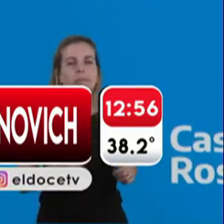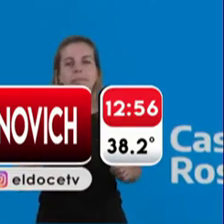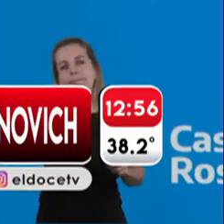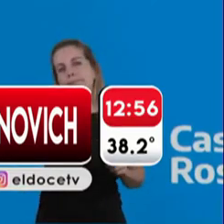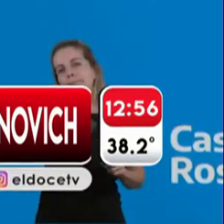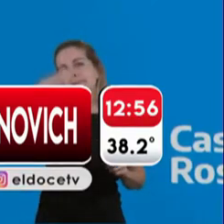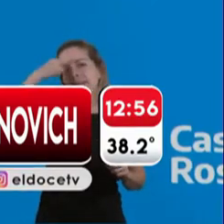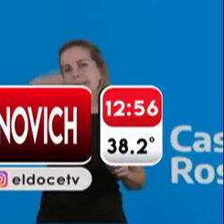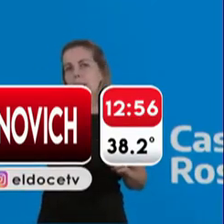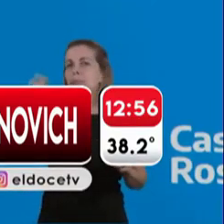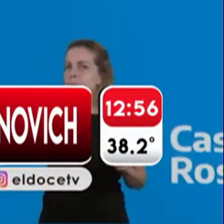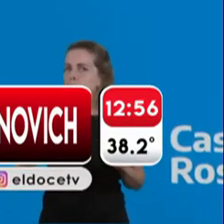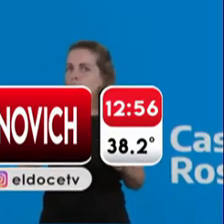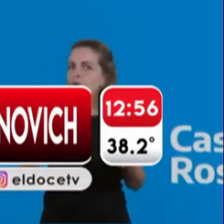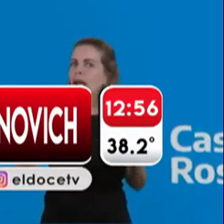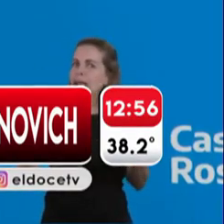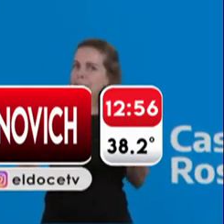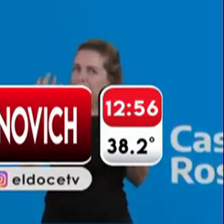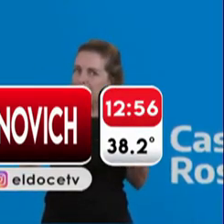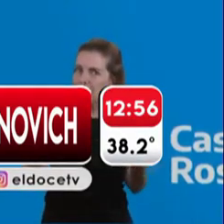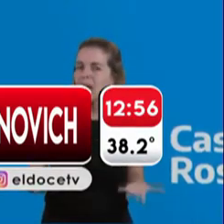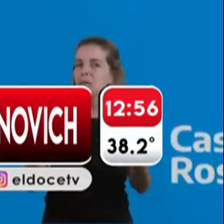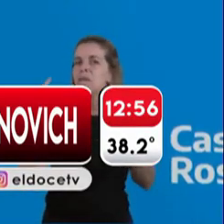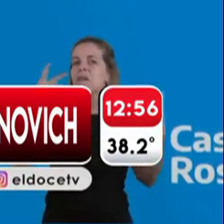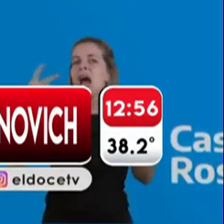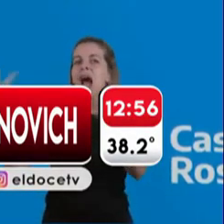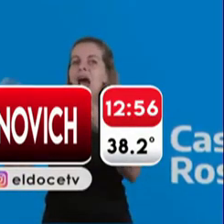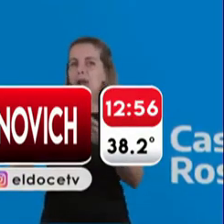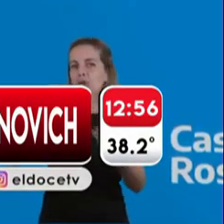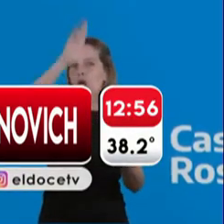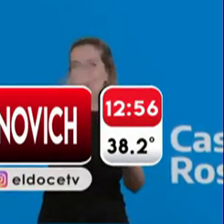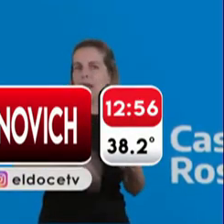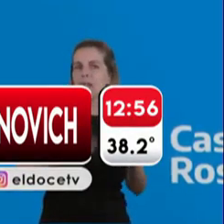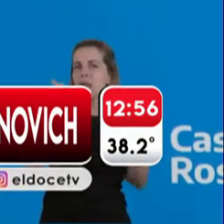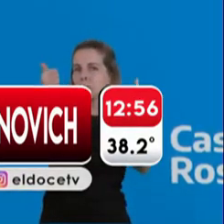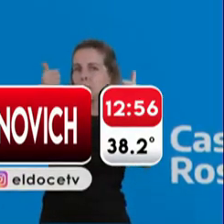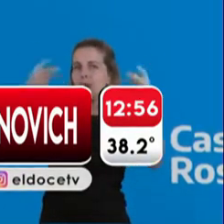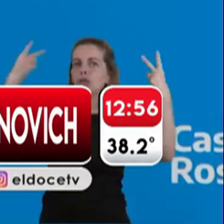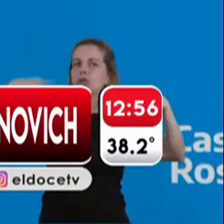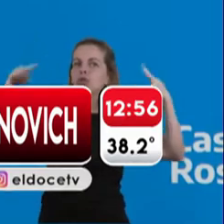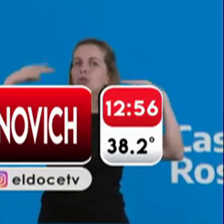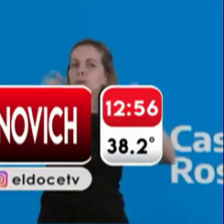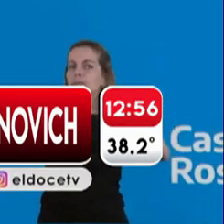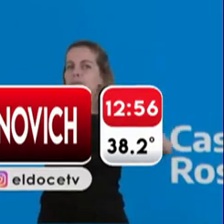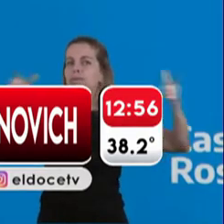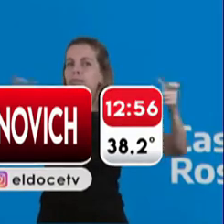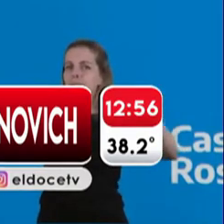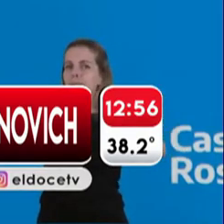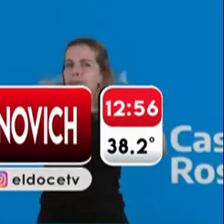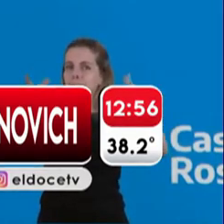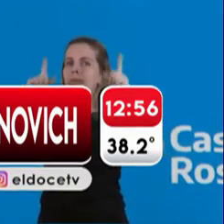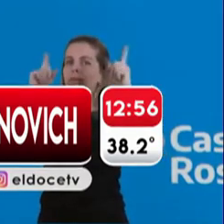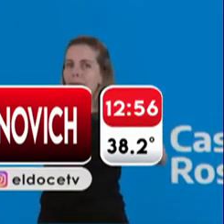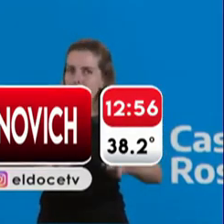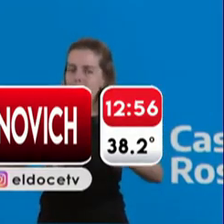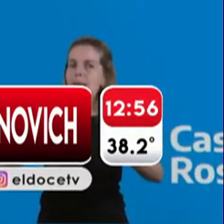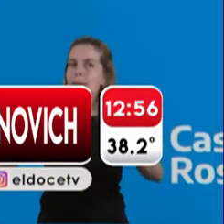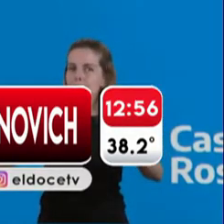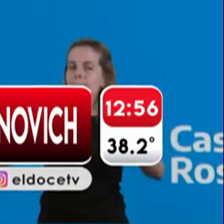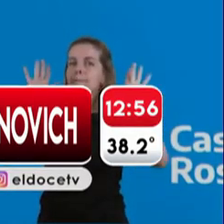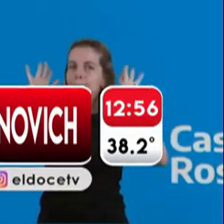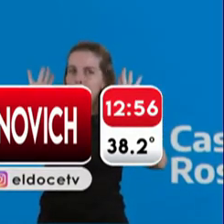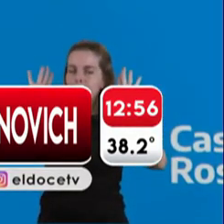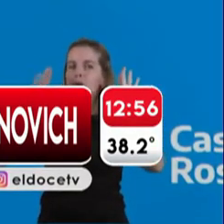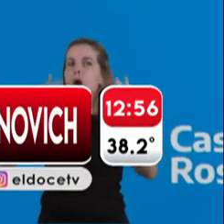por el país que están sucediendo son absolutamente extraordinarios. La explosión de turismo que hay, que también conlleva obviamente algunas dificultades para quienes están de turismo y no encuentran,